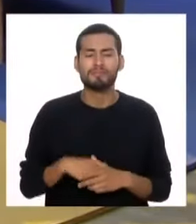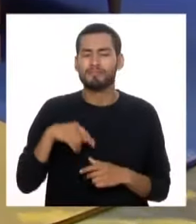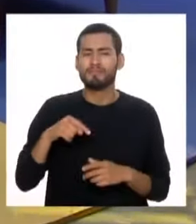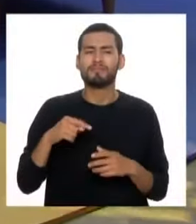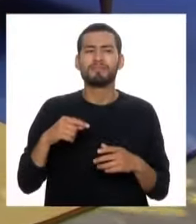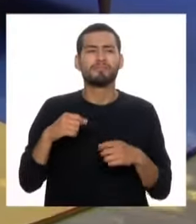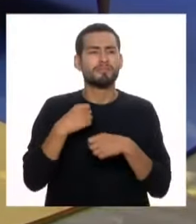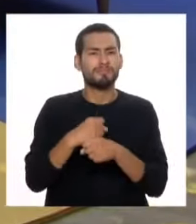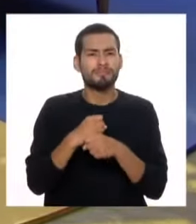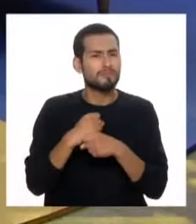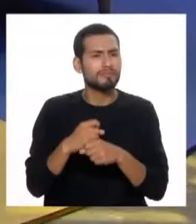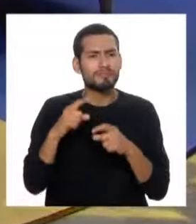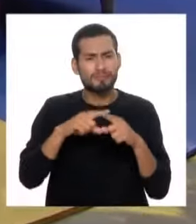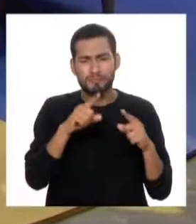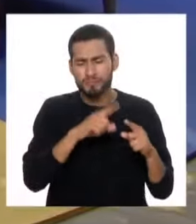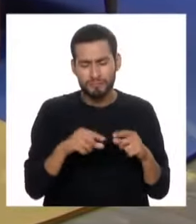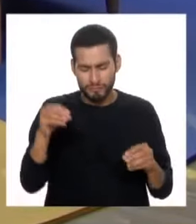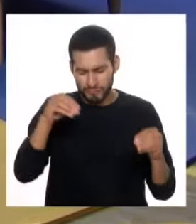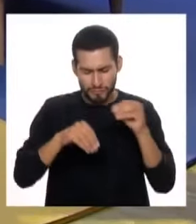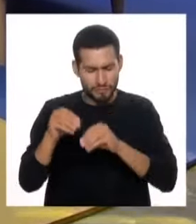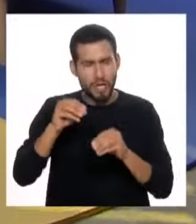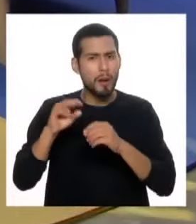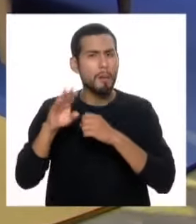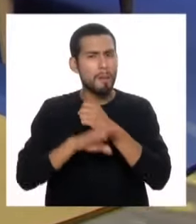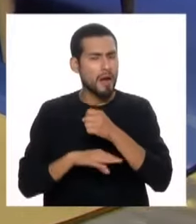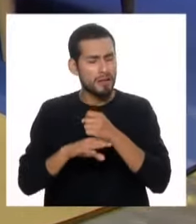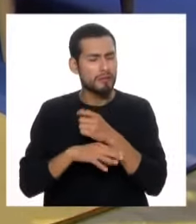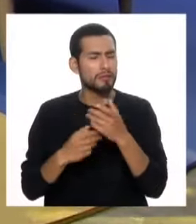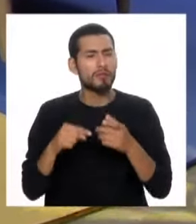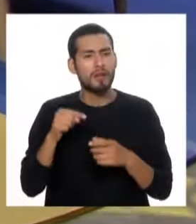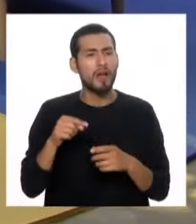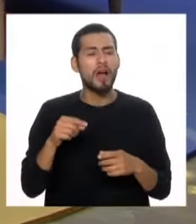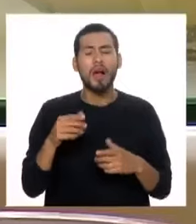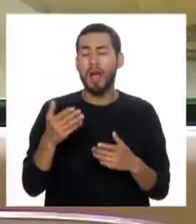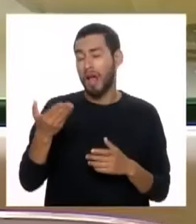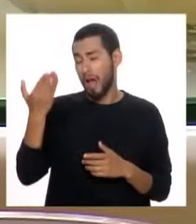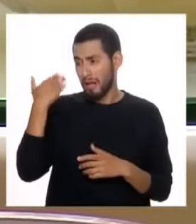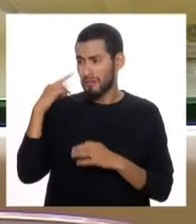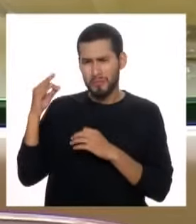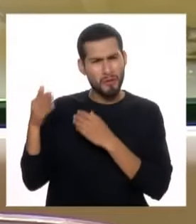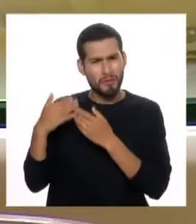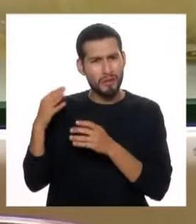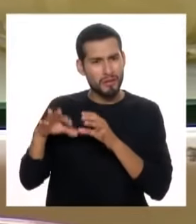con los ingredientes básicos que eran los que se conseguían antes,